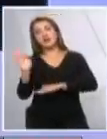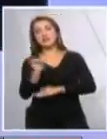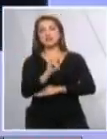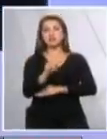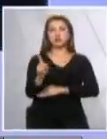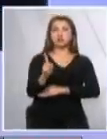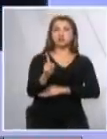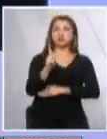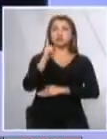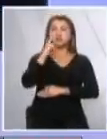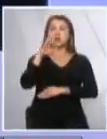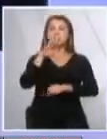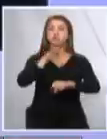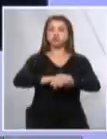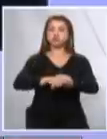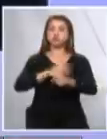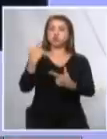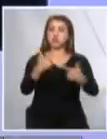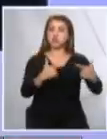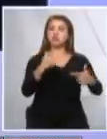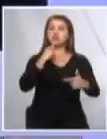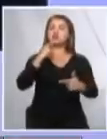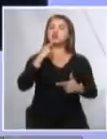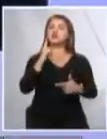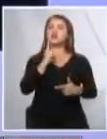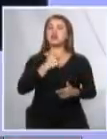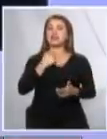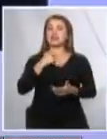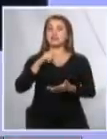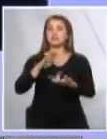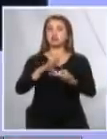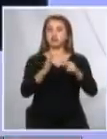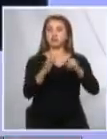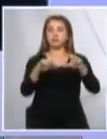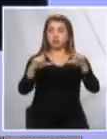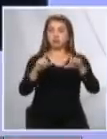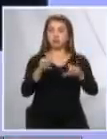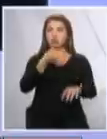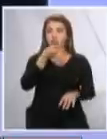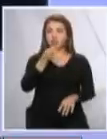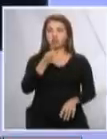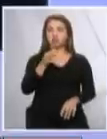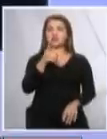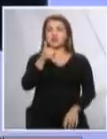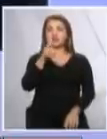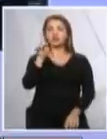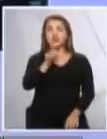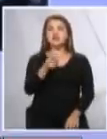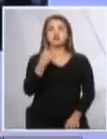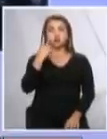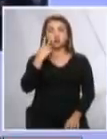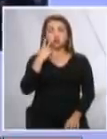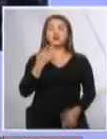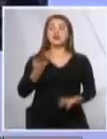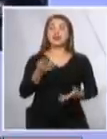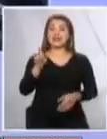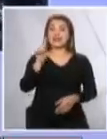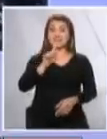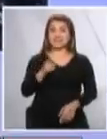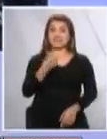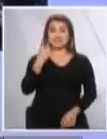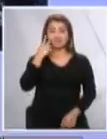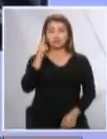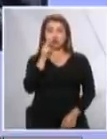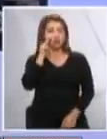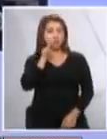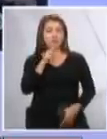perseguir a los políticos que aparezcan involucrados en estas boletas. Esto dijo el director de Impuestos Internos. El servicio no